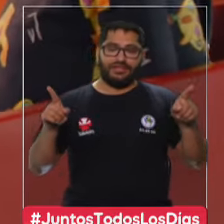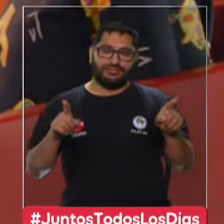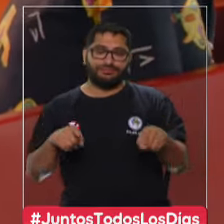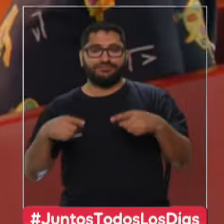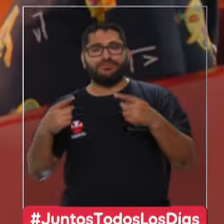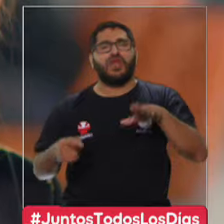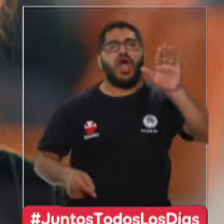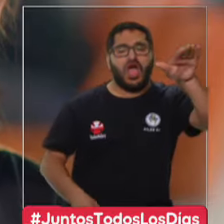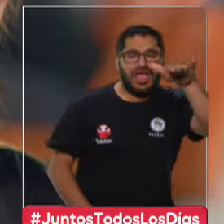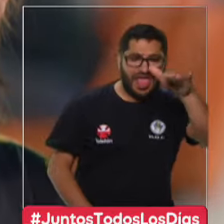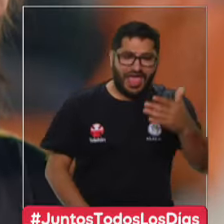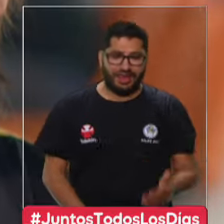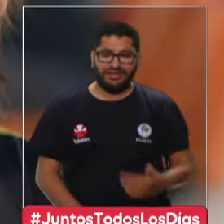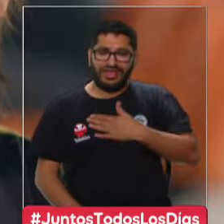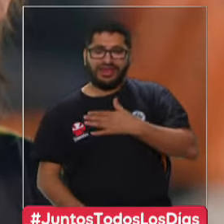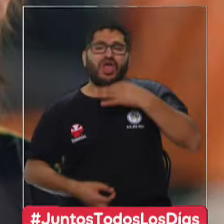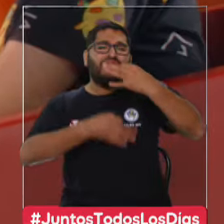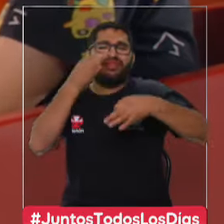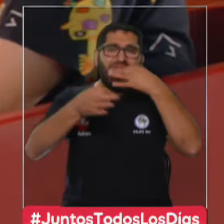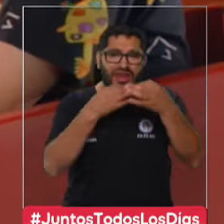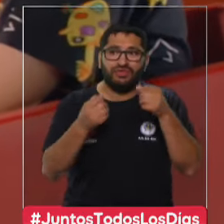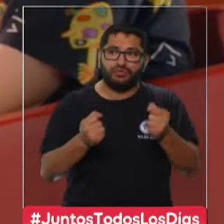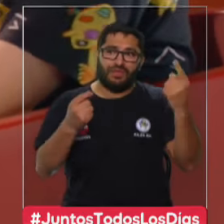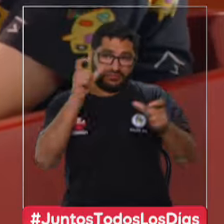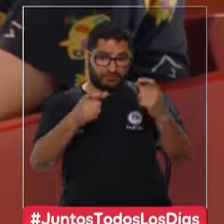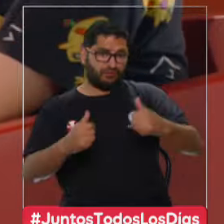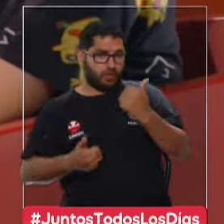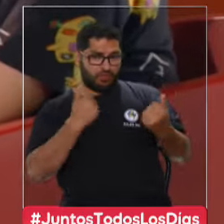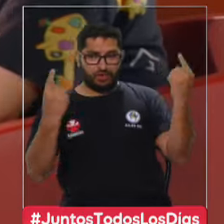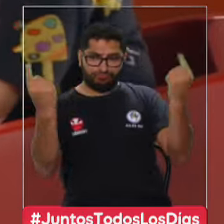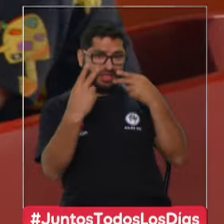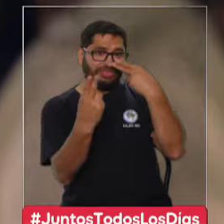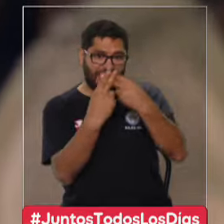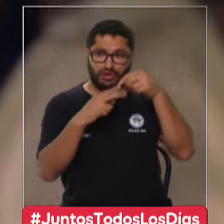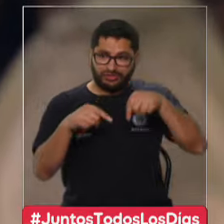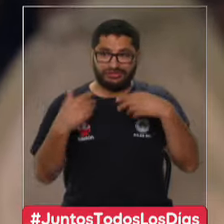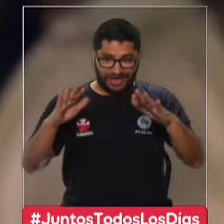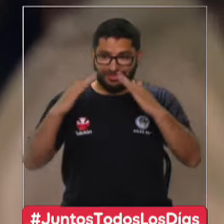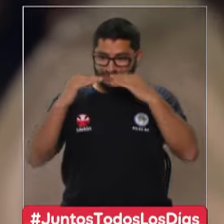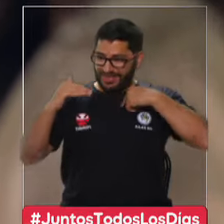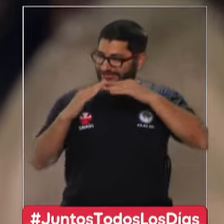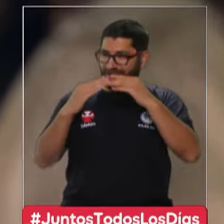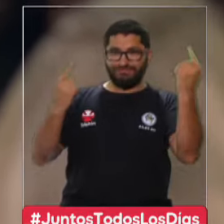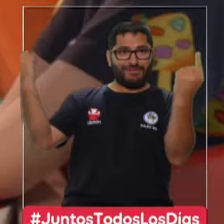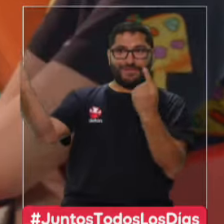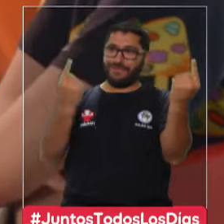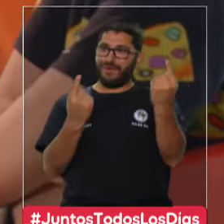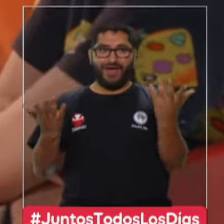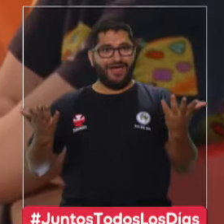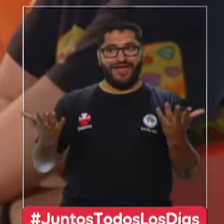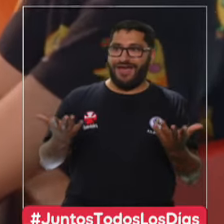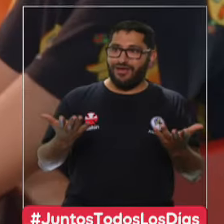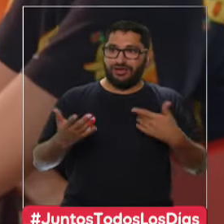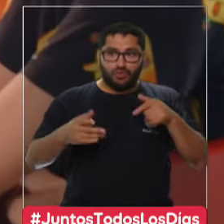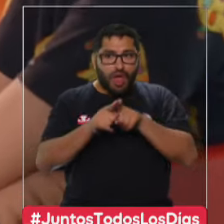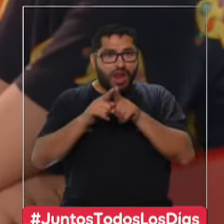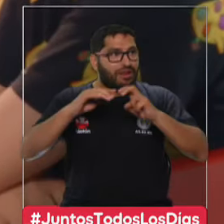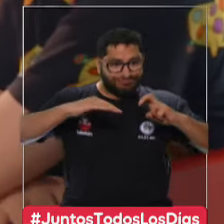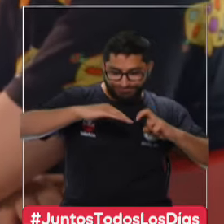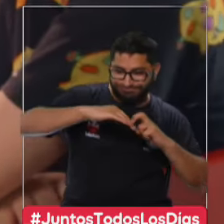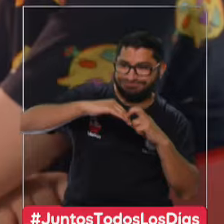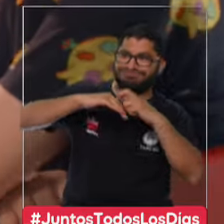Oigan, les quería contar de que van a venir los voluntariados de la Teletón a mi casa. Van a venir a hacer una rampa y también un pasamanos